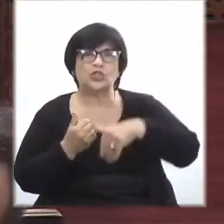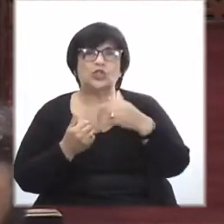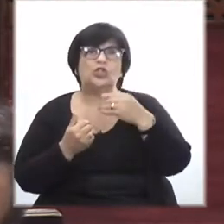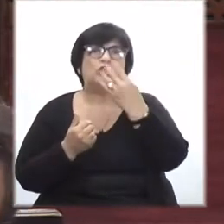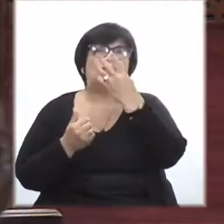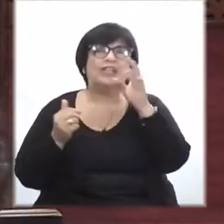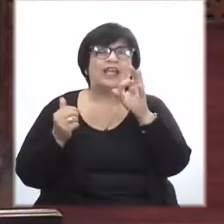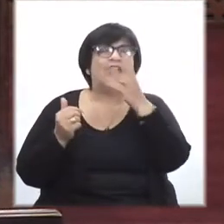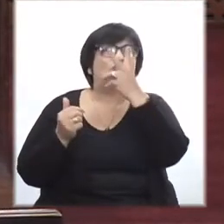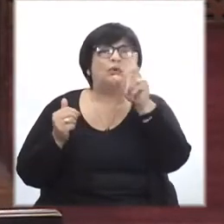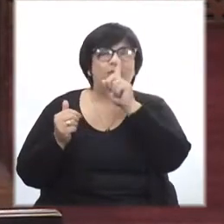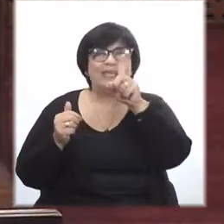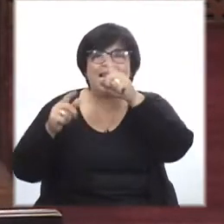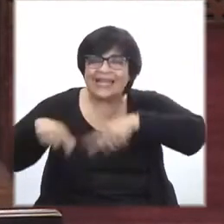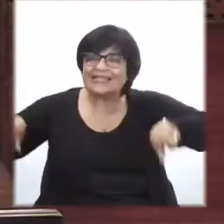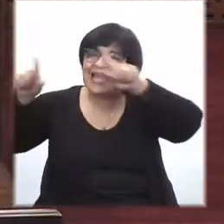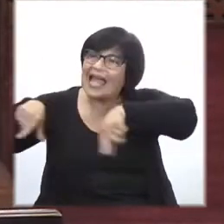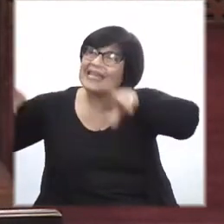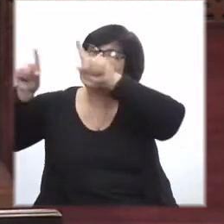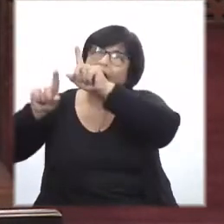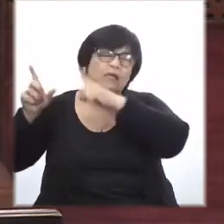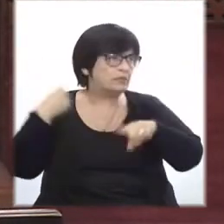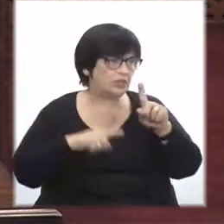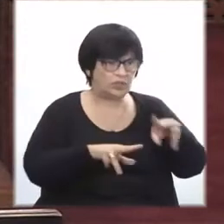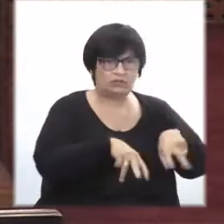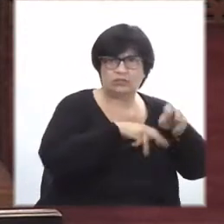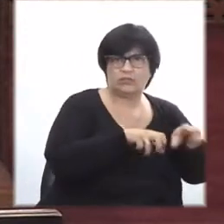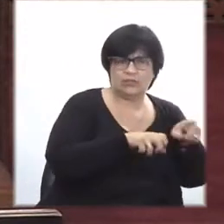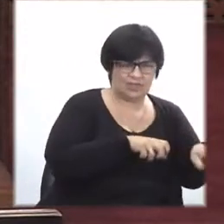1.292.000 hectáreas, como ya dijimos, mientras la agricultura ocupa